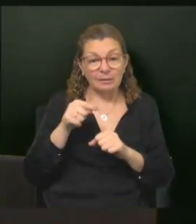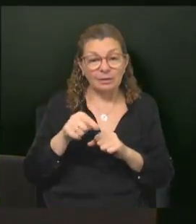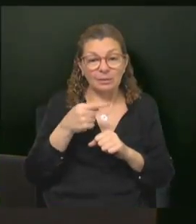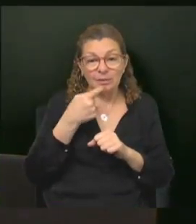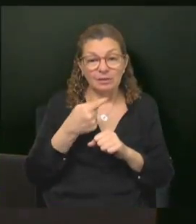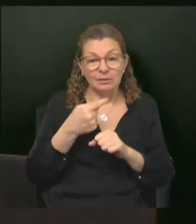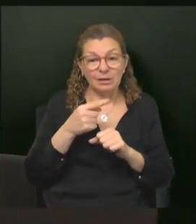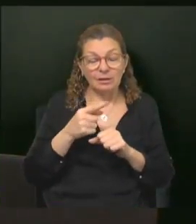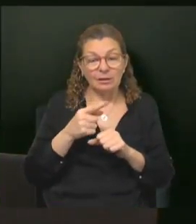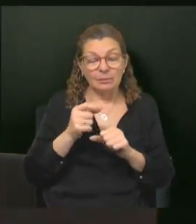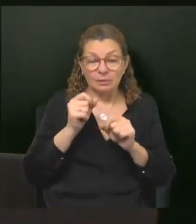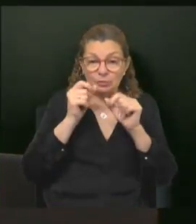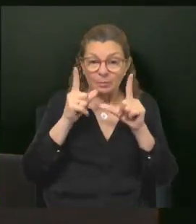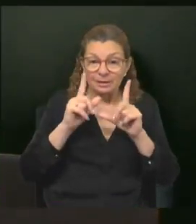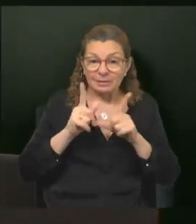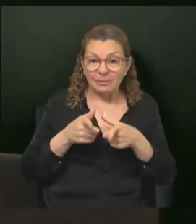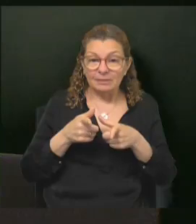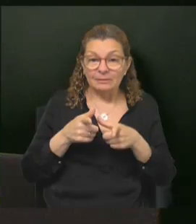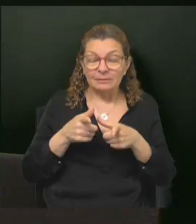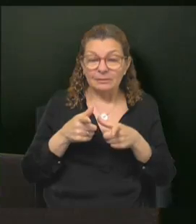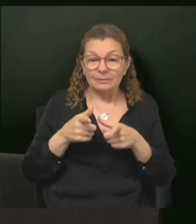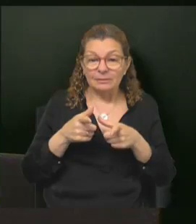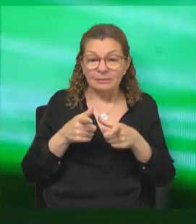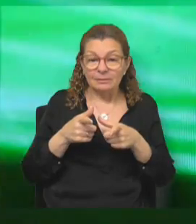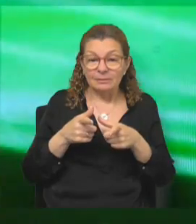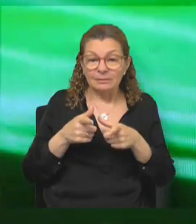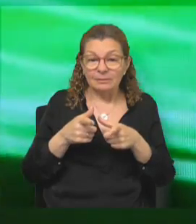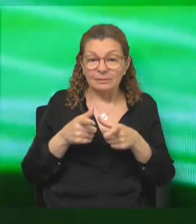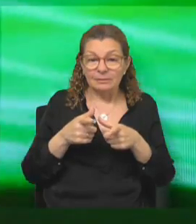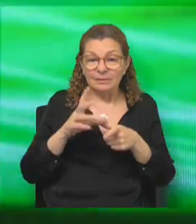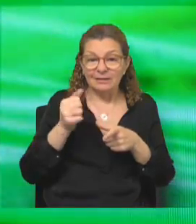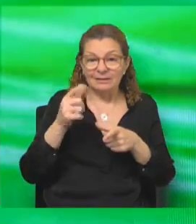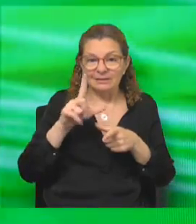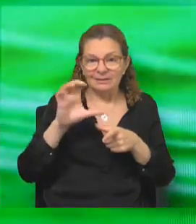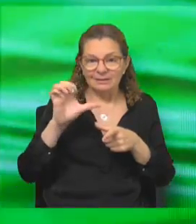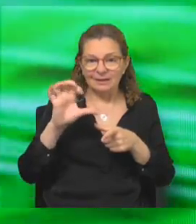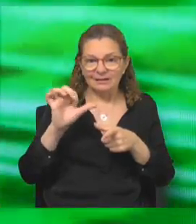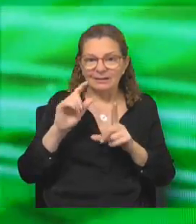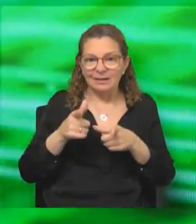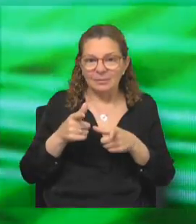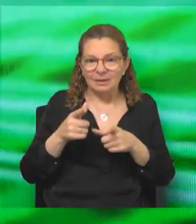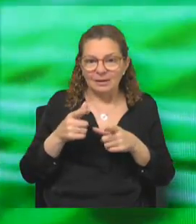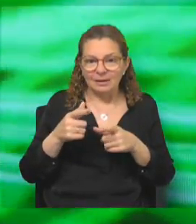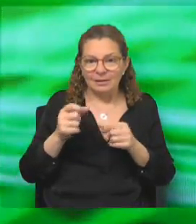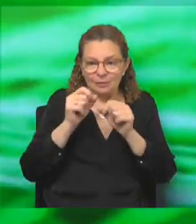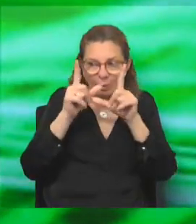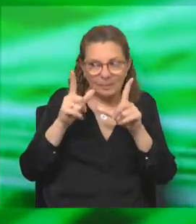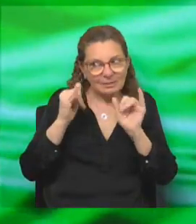que que bueno no deja de sorprender también que el el partido de de Gustavo zález también está ahí peleando